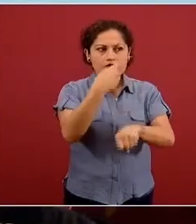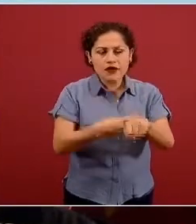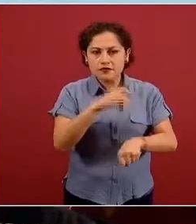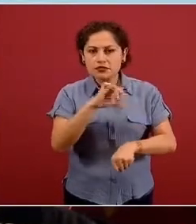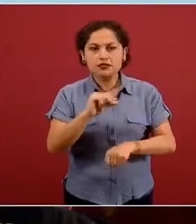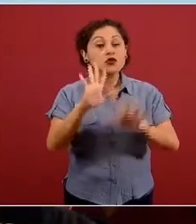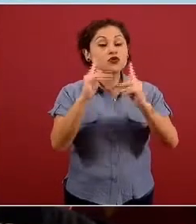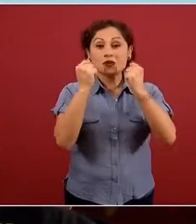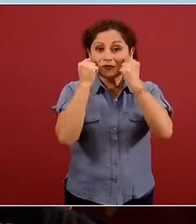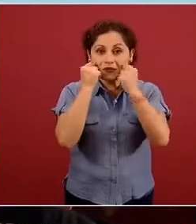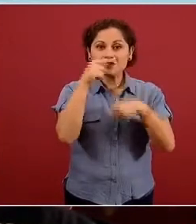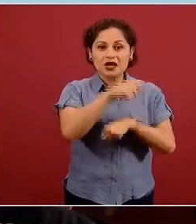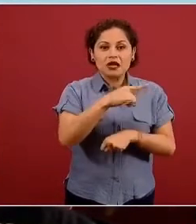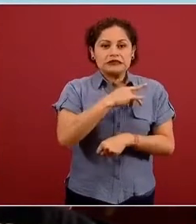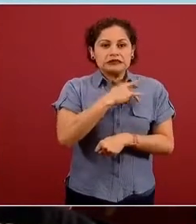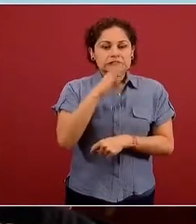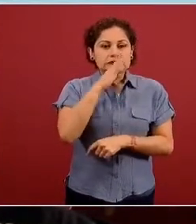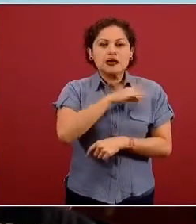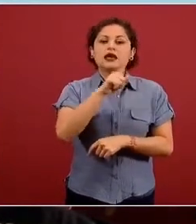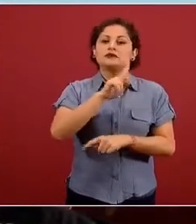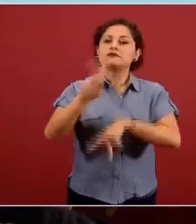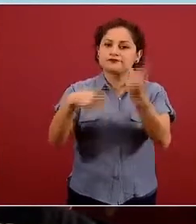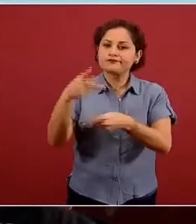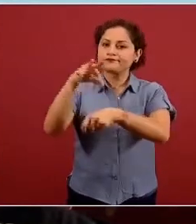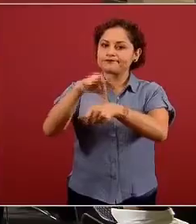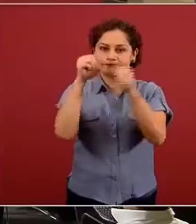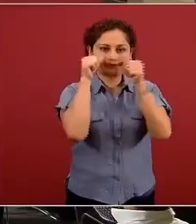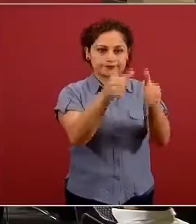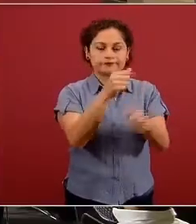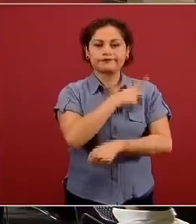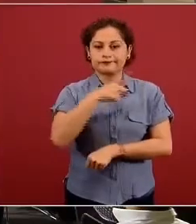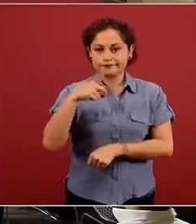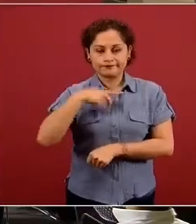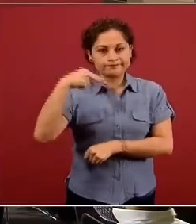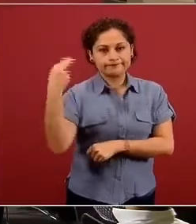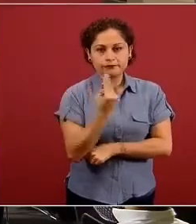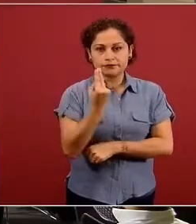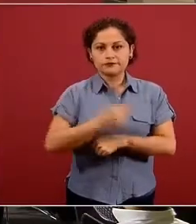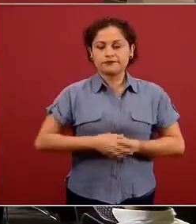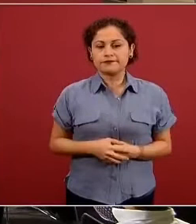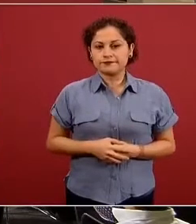presenta dificultad respiratoria, acuda a atención médica. La siguiente, por favor.